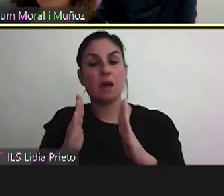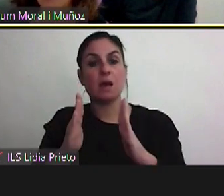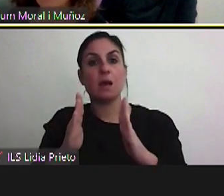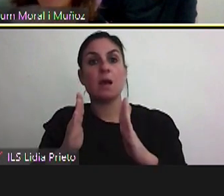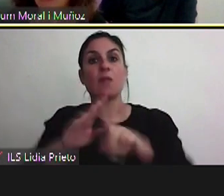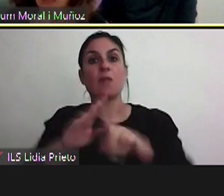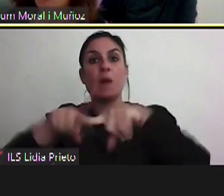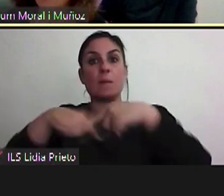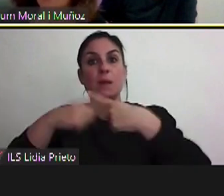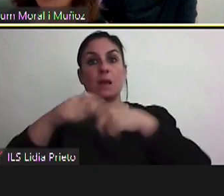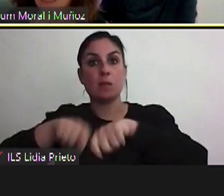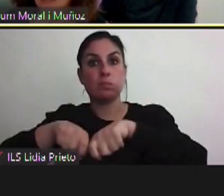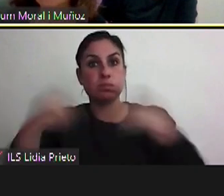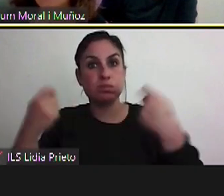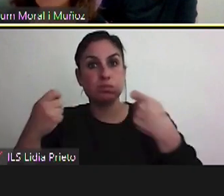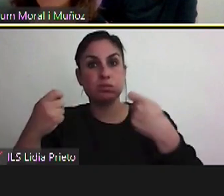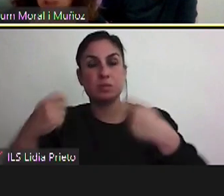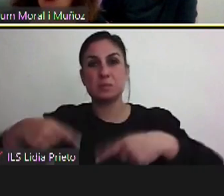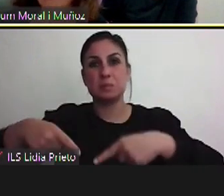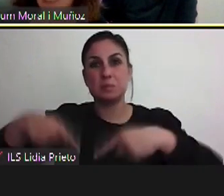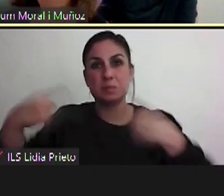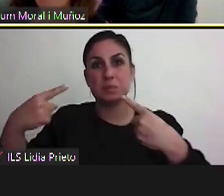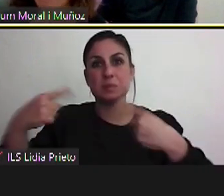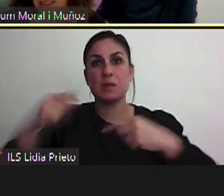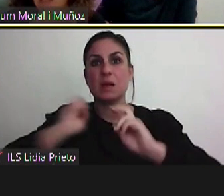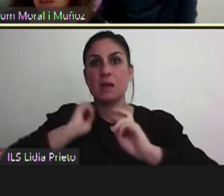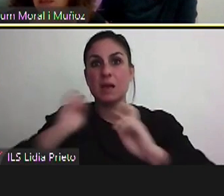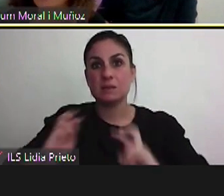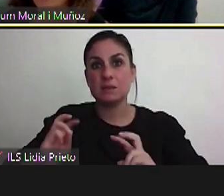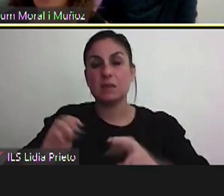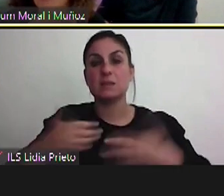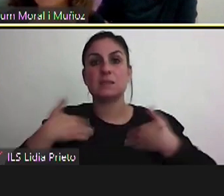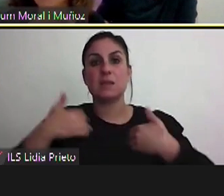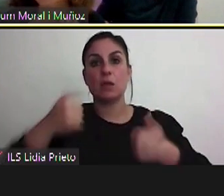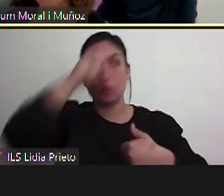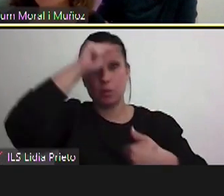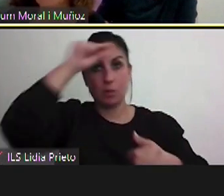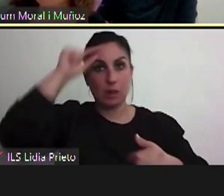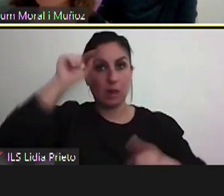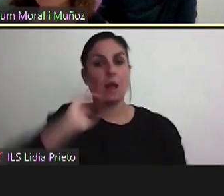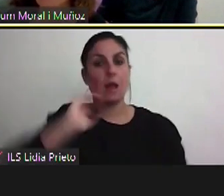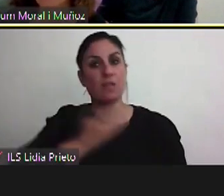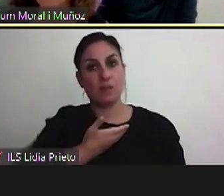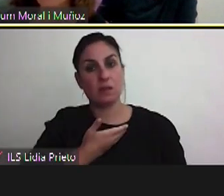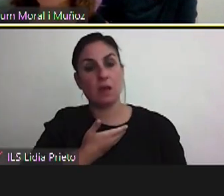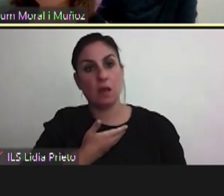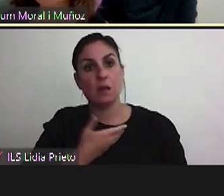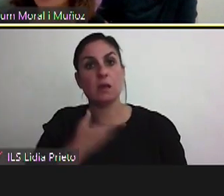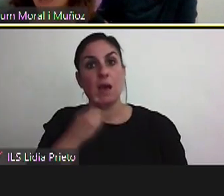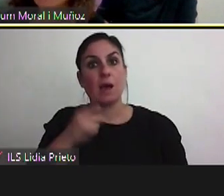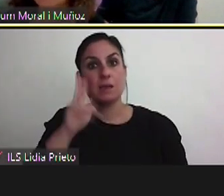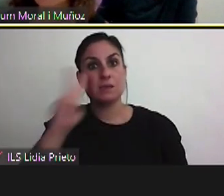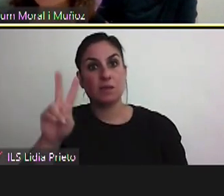hay situaciones estresantes, nuestra salud mental se va a ver afectada. Entonces, ahí ya nos hace ver que la